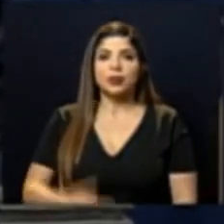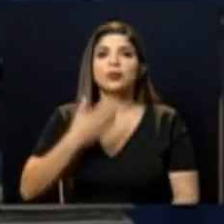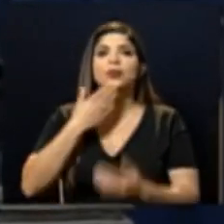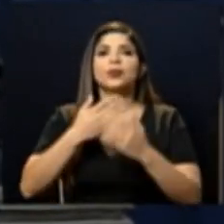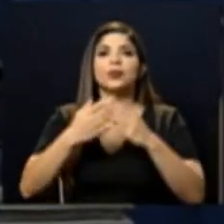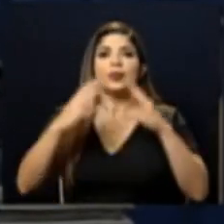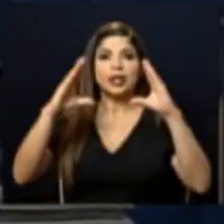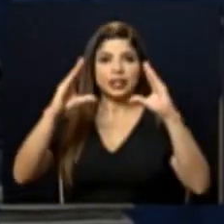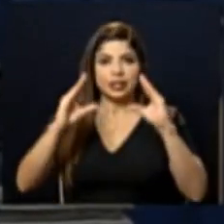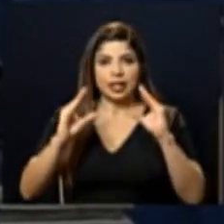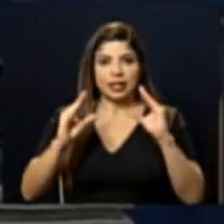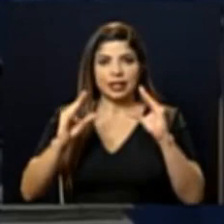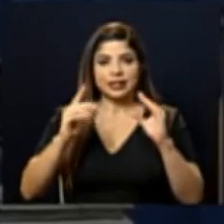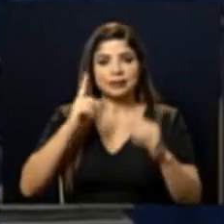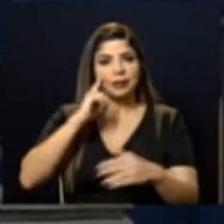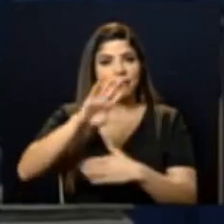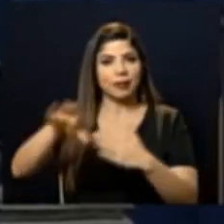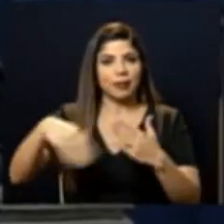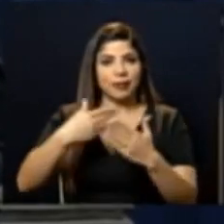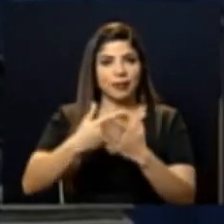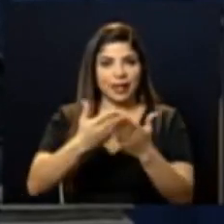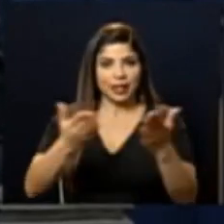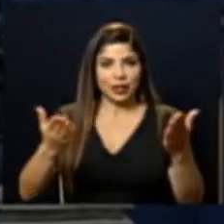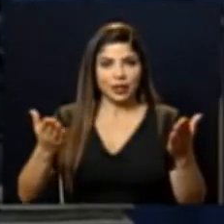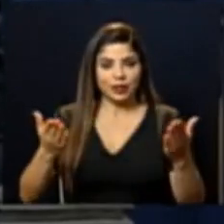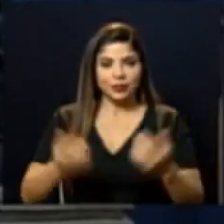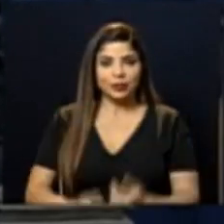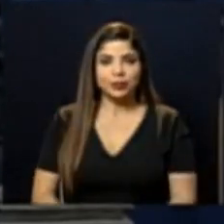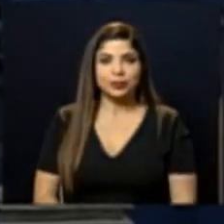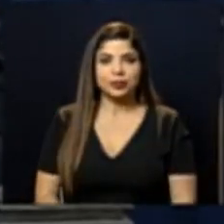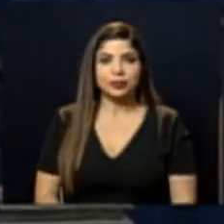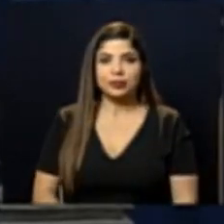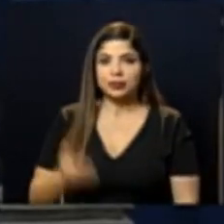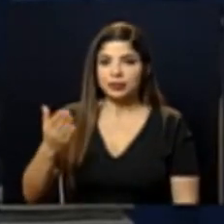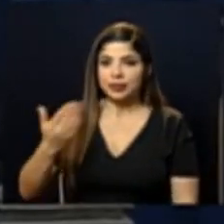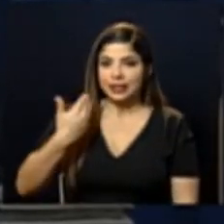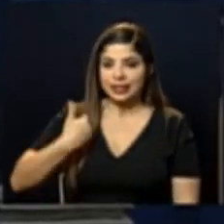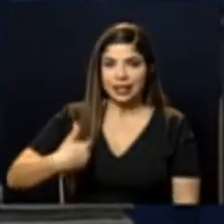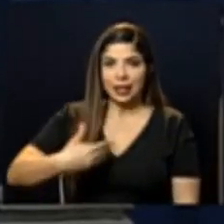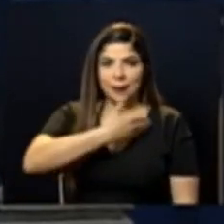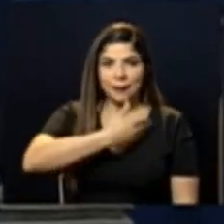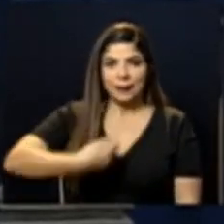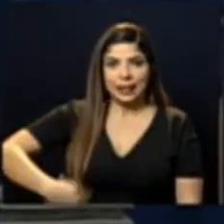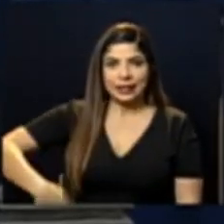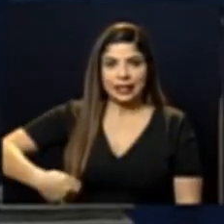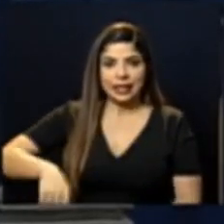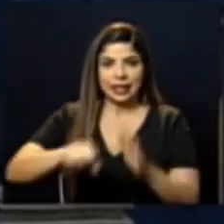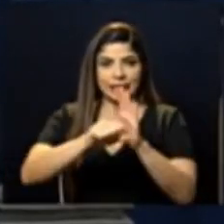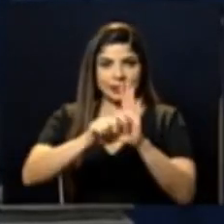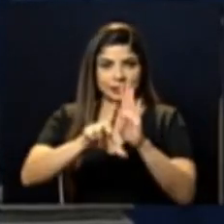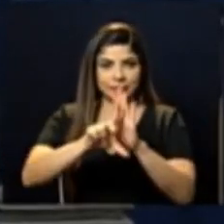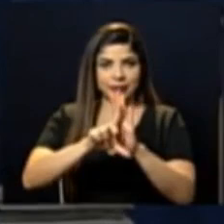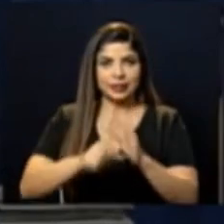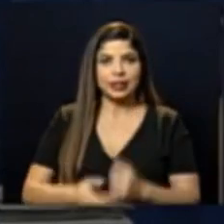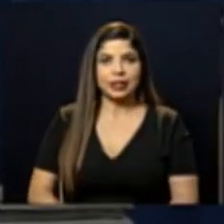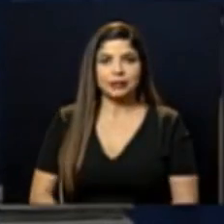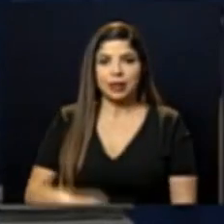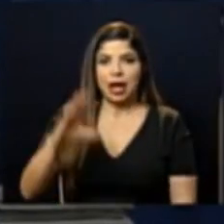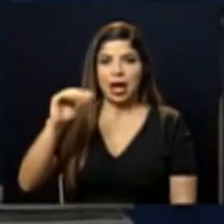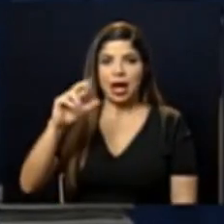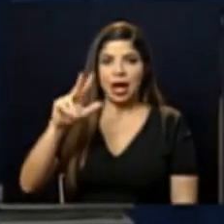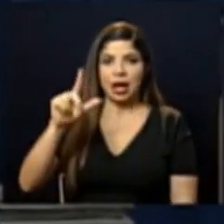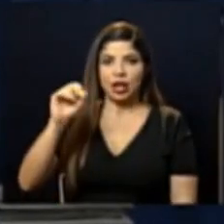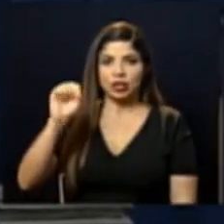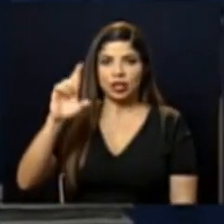Buenas tardes para todas y para todos. Señor Presidente de la Asamblea Legislativa, Carlos